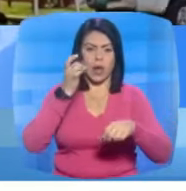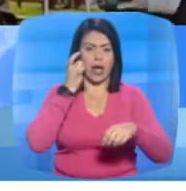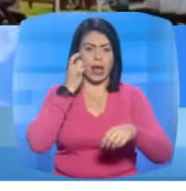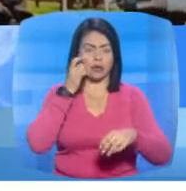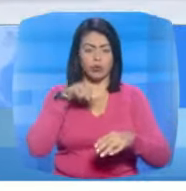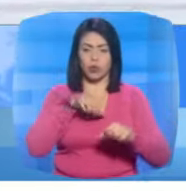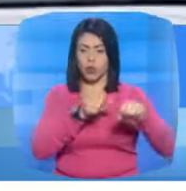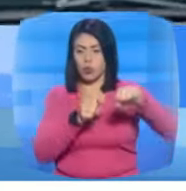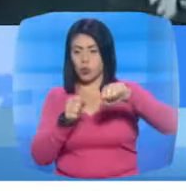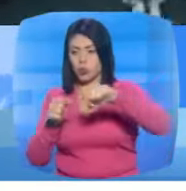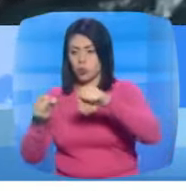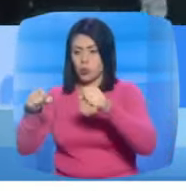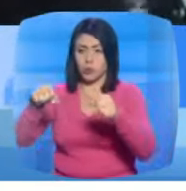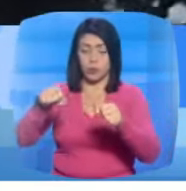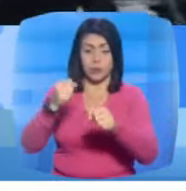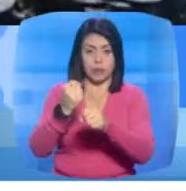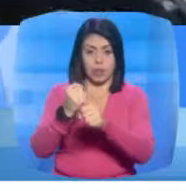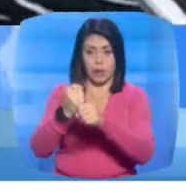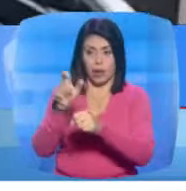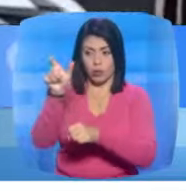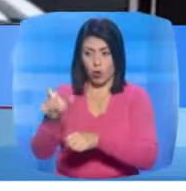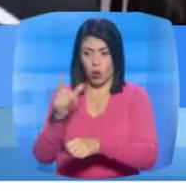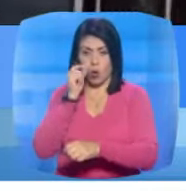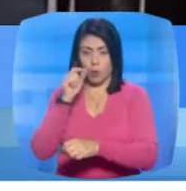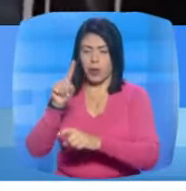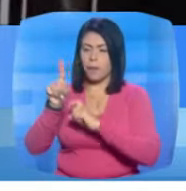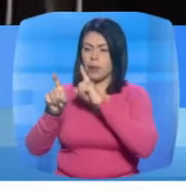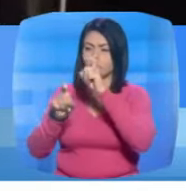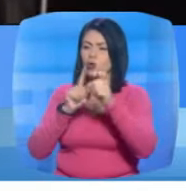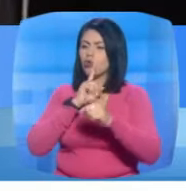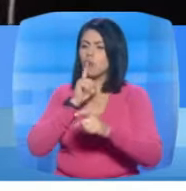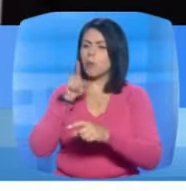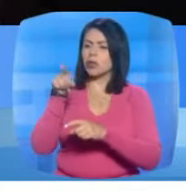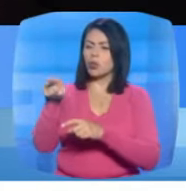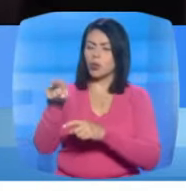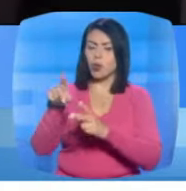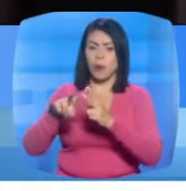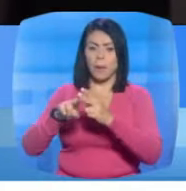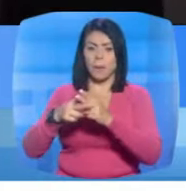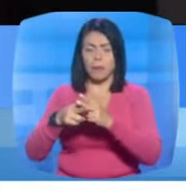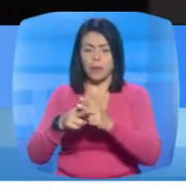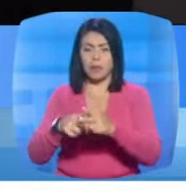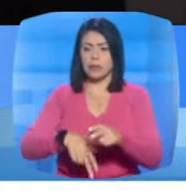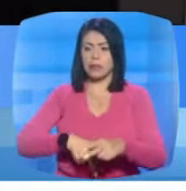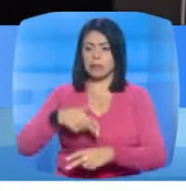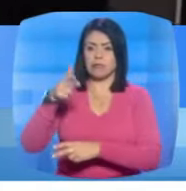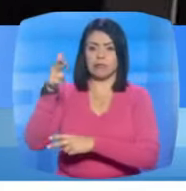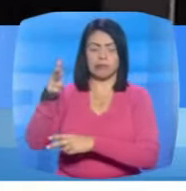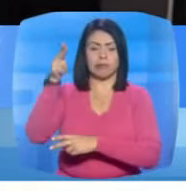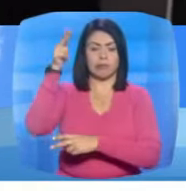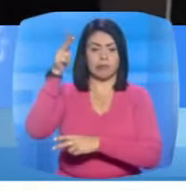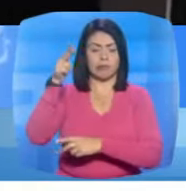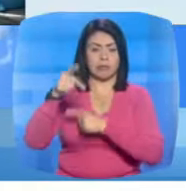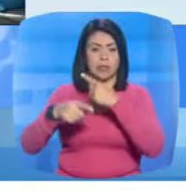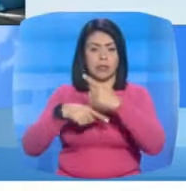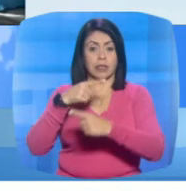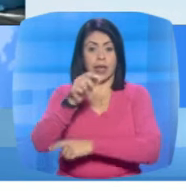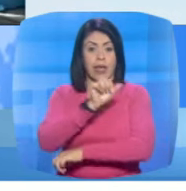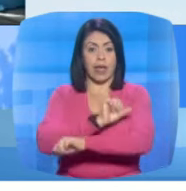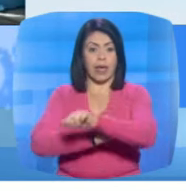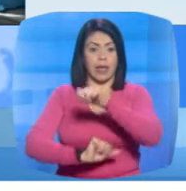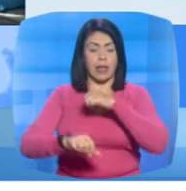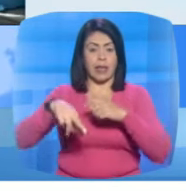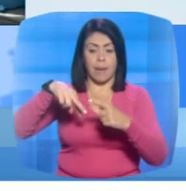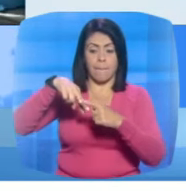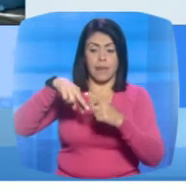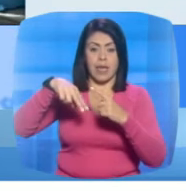se acercó hasta el puesto de trabajo de la víctima, le preguntó el nombre y por un repuesto, luego accionó un arma de fuego, logrando herirlo en una de